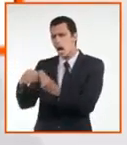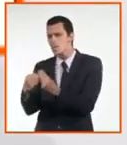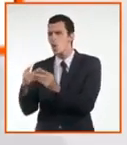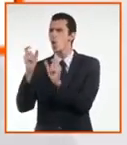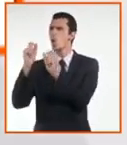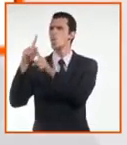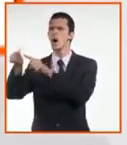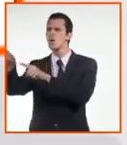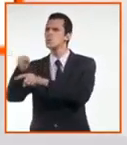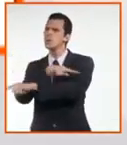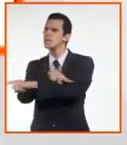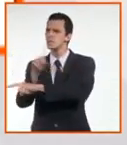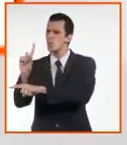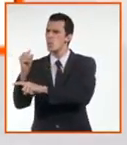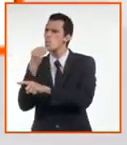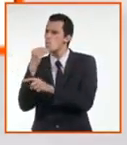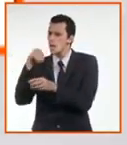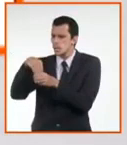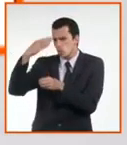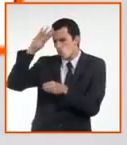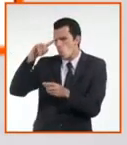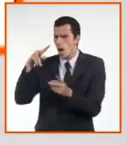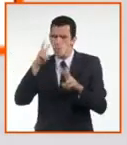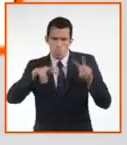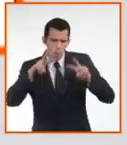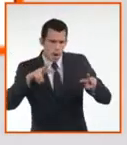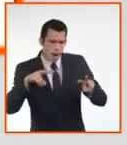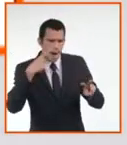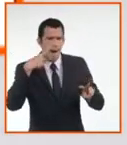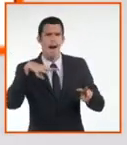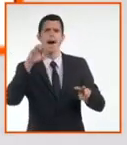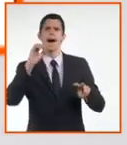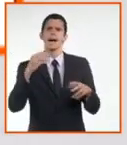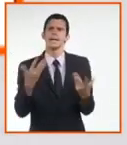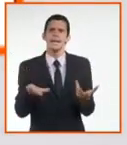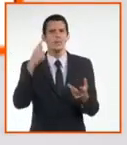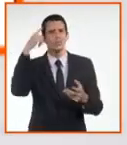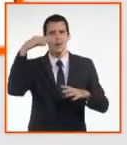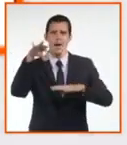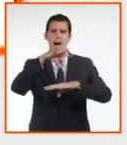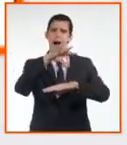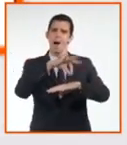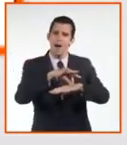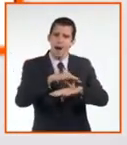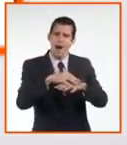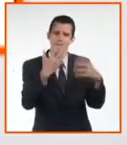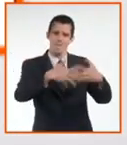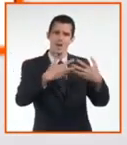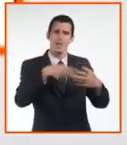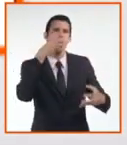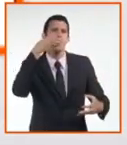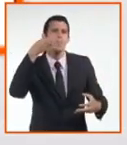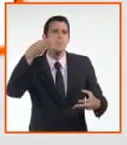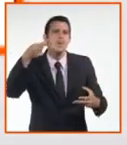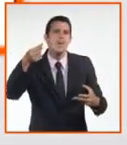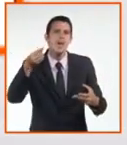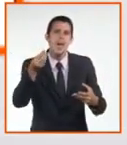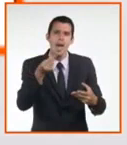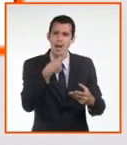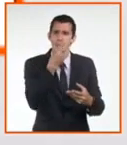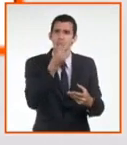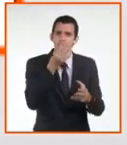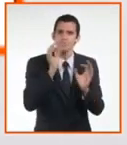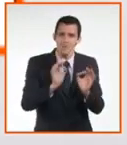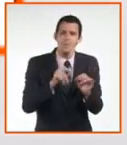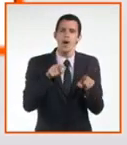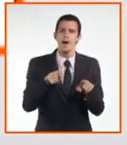la cera de abeja también en los productos dentales se está usando la producción nacional el carbonato de calcio precipitado